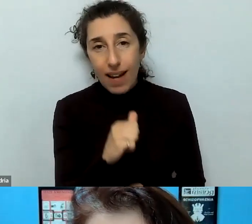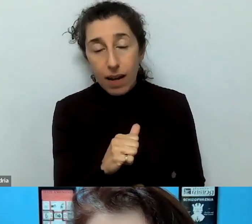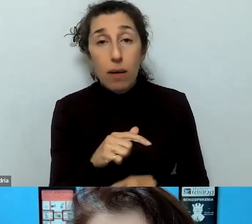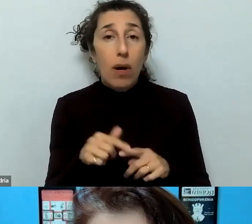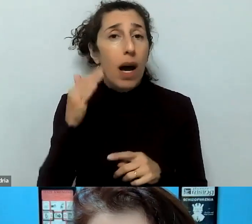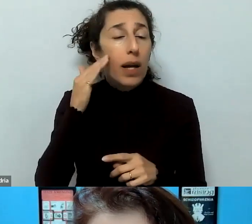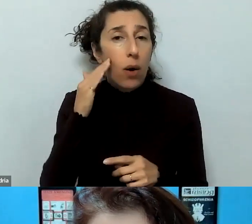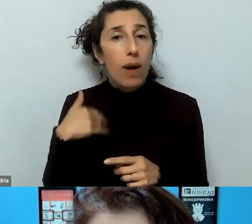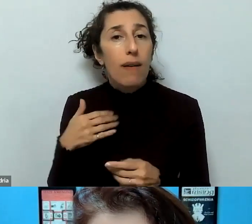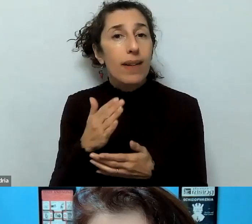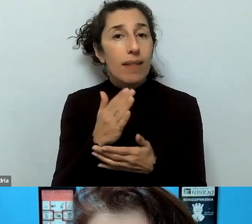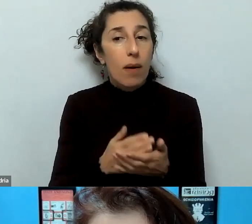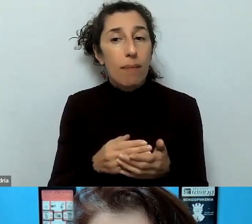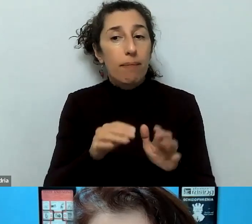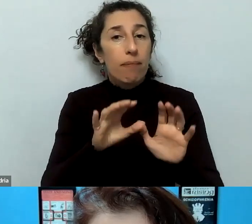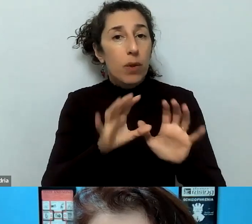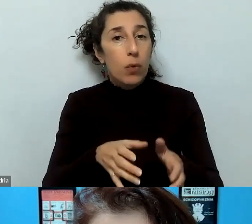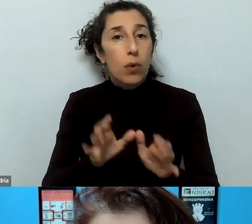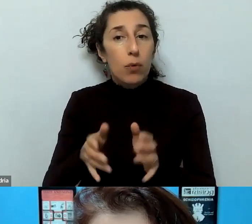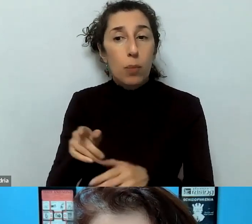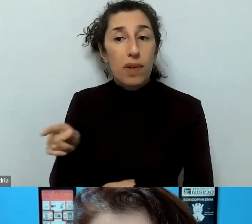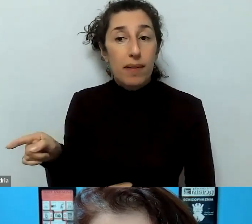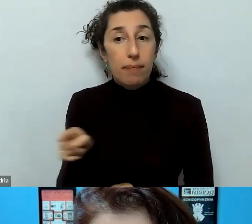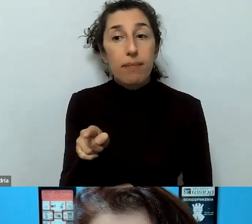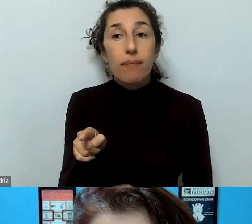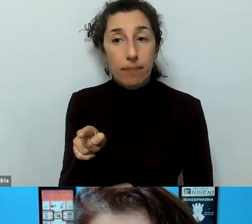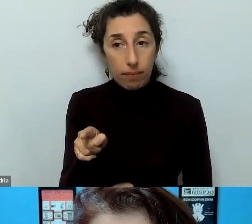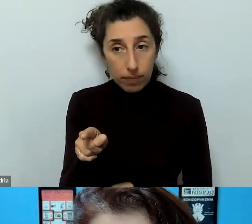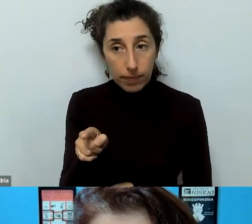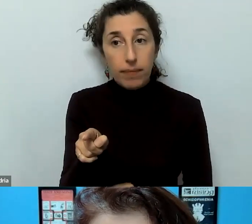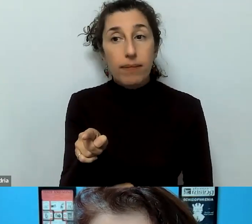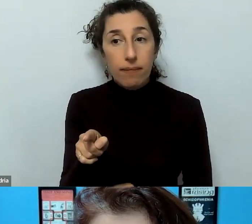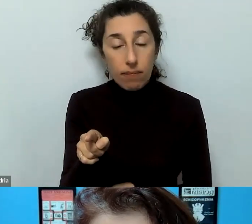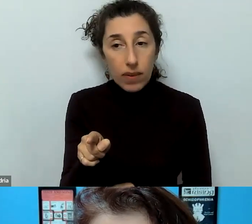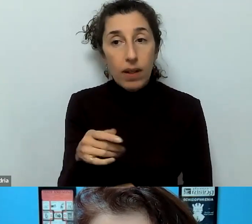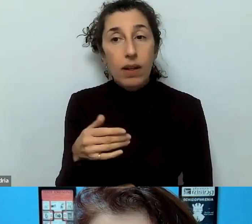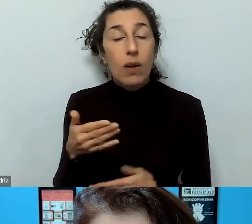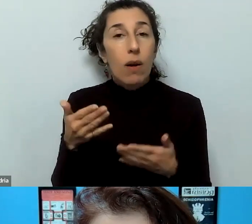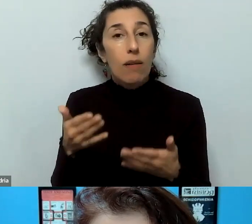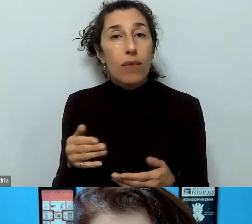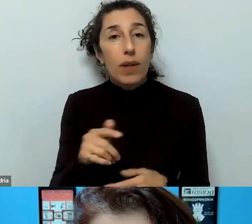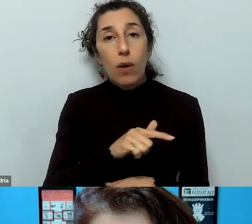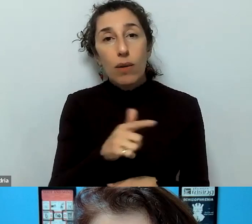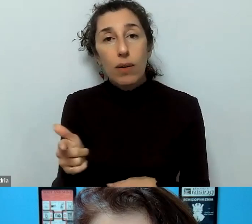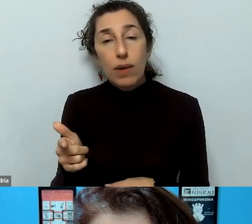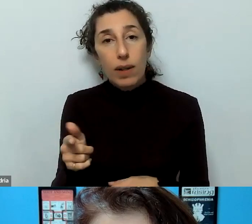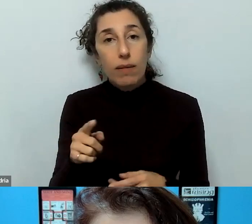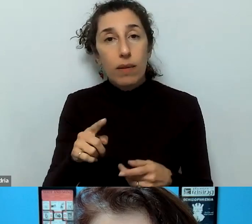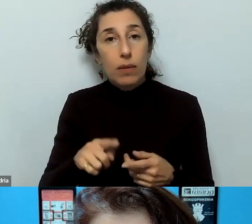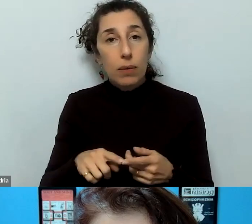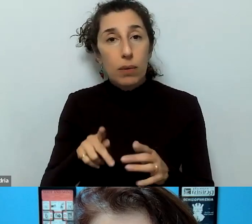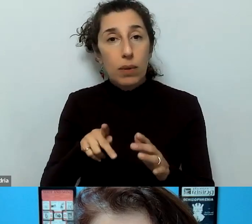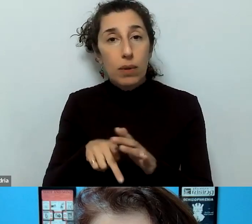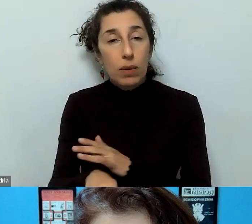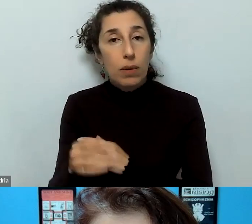expertos en ciertos estudios, pero sé grupos que están teniendo alternativas al